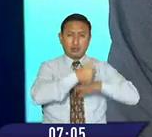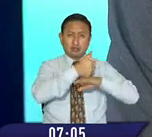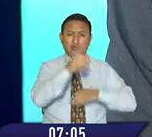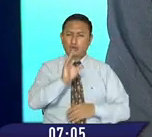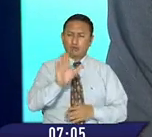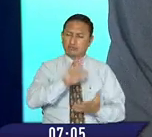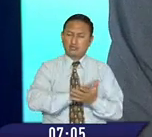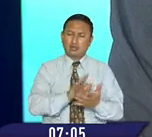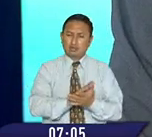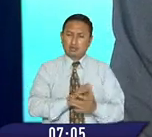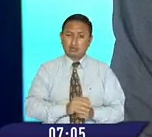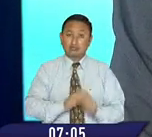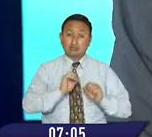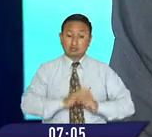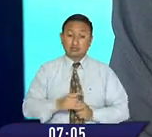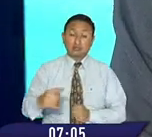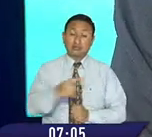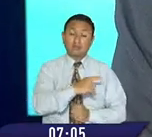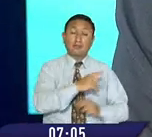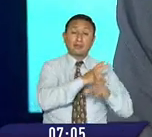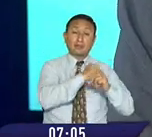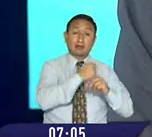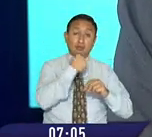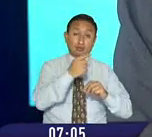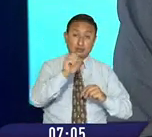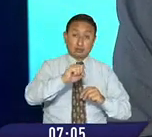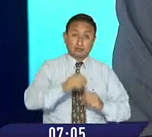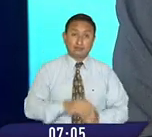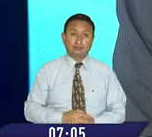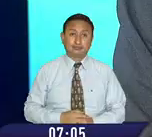se había viralizado a través de las redes sociales.